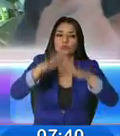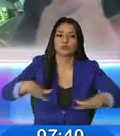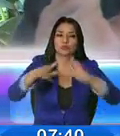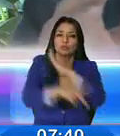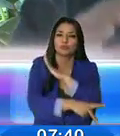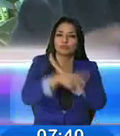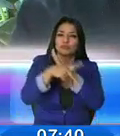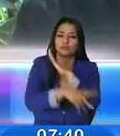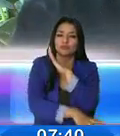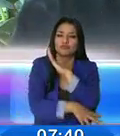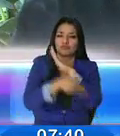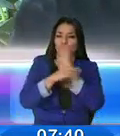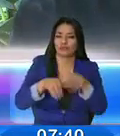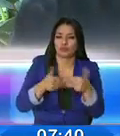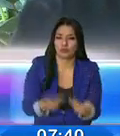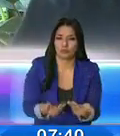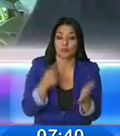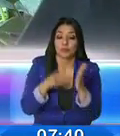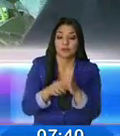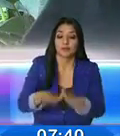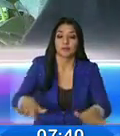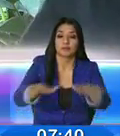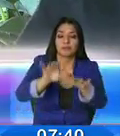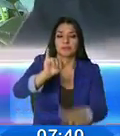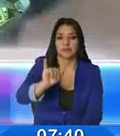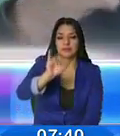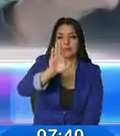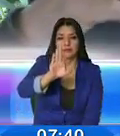habla de que con el ITT,